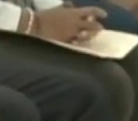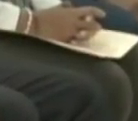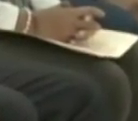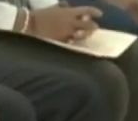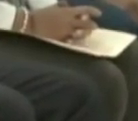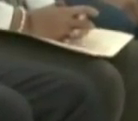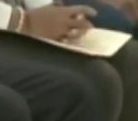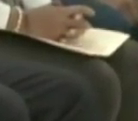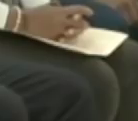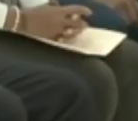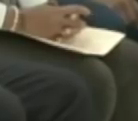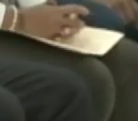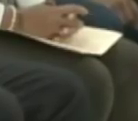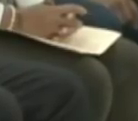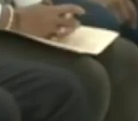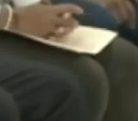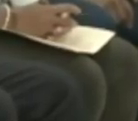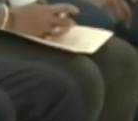verdaderamente especial,